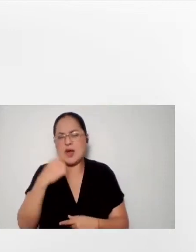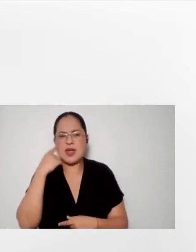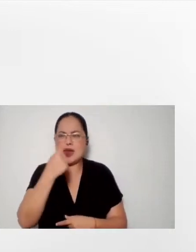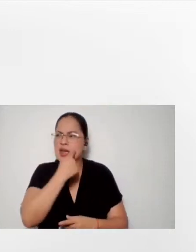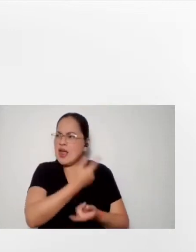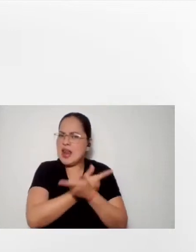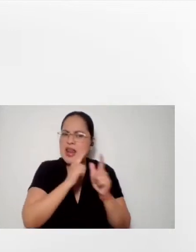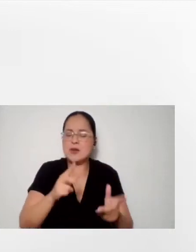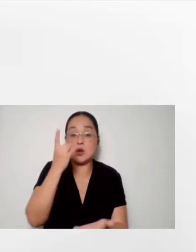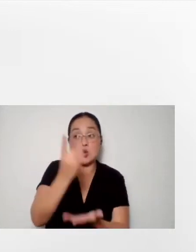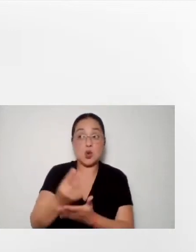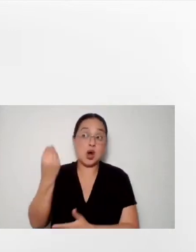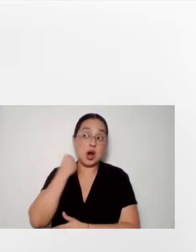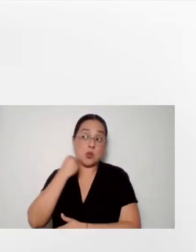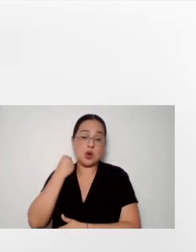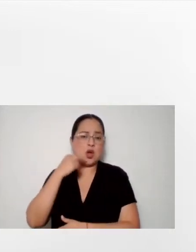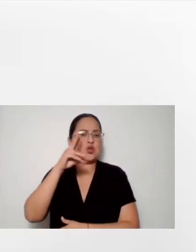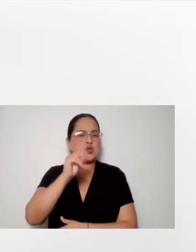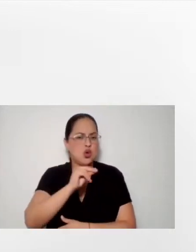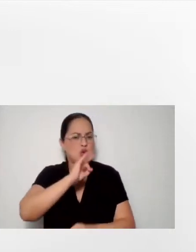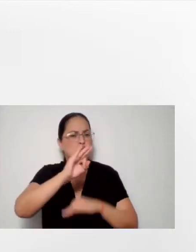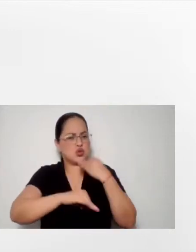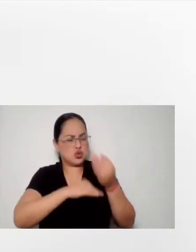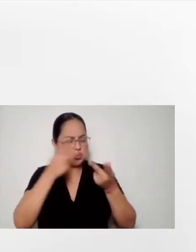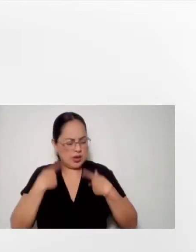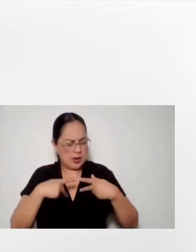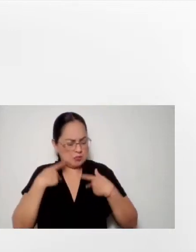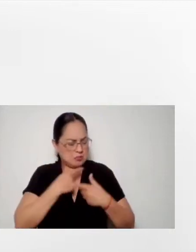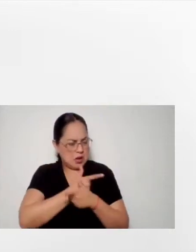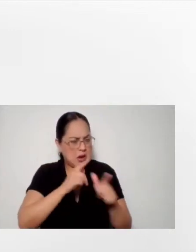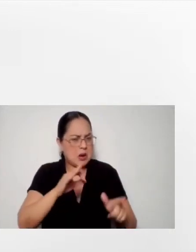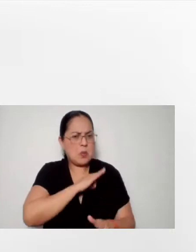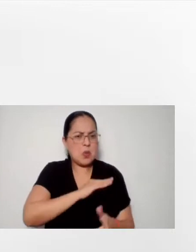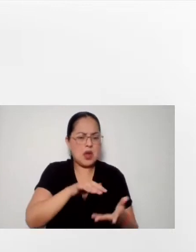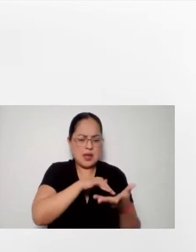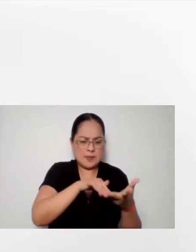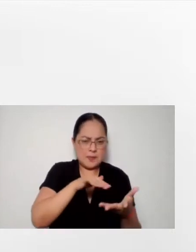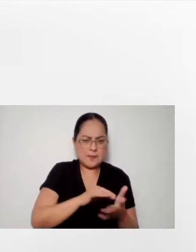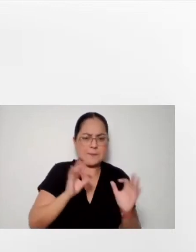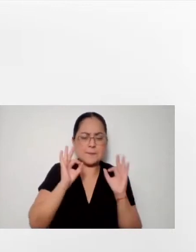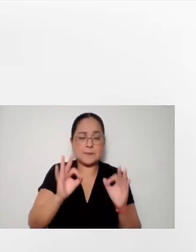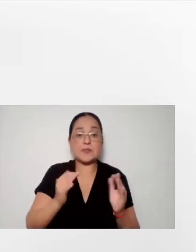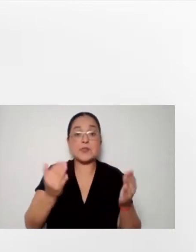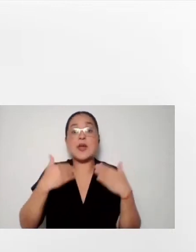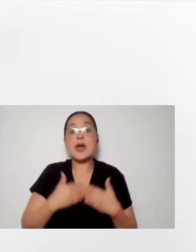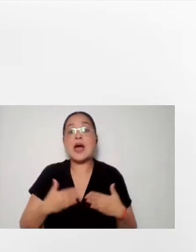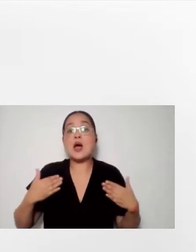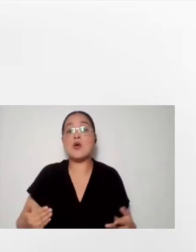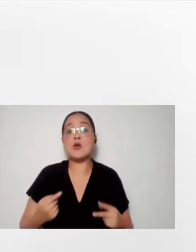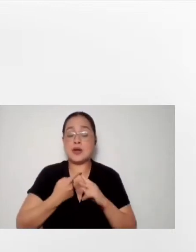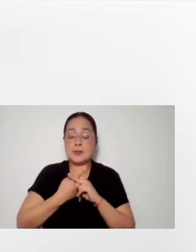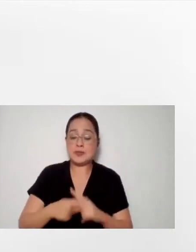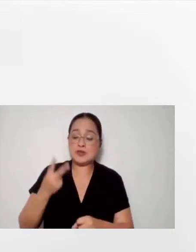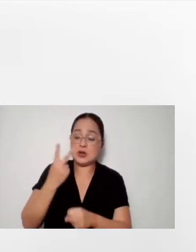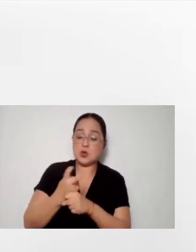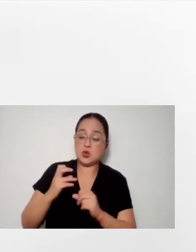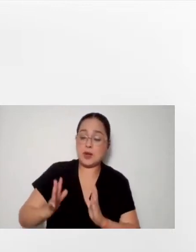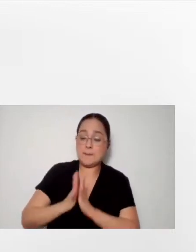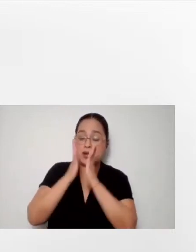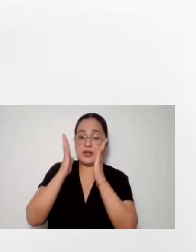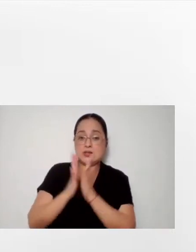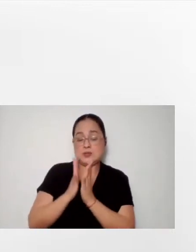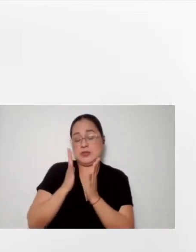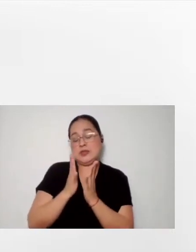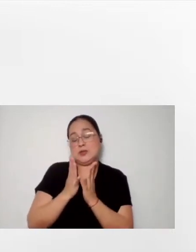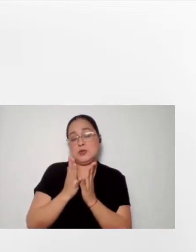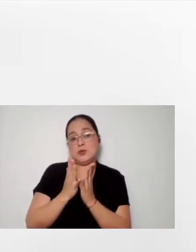a abogados, ¿no? Y bueno, aquí ya empezamos con la segunda ronda de esta mesa de análisis de cuaderno